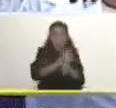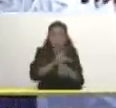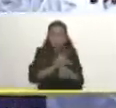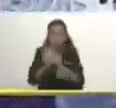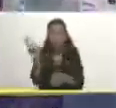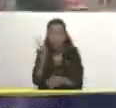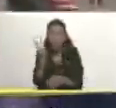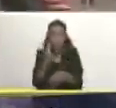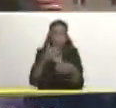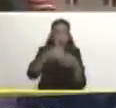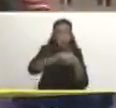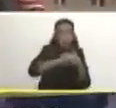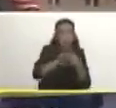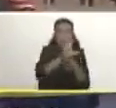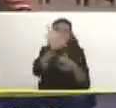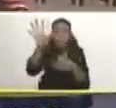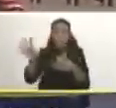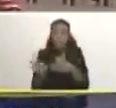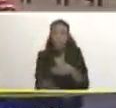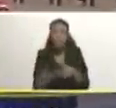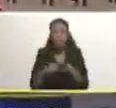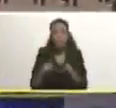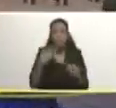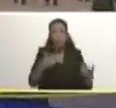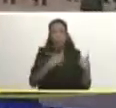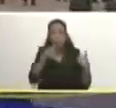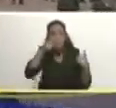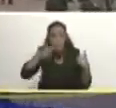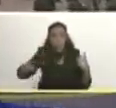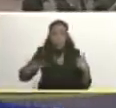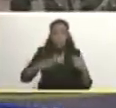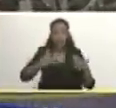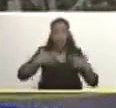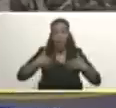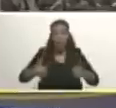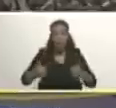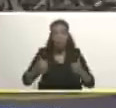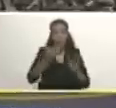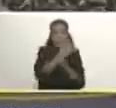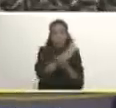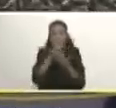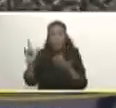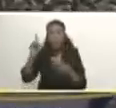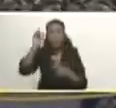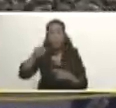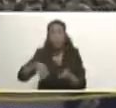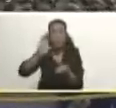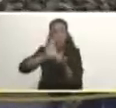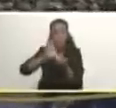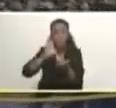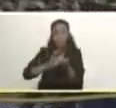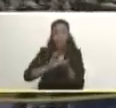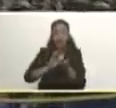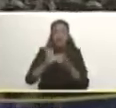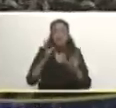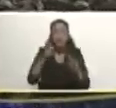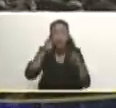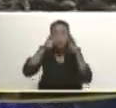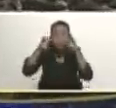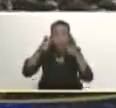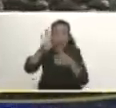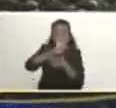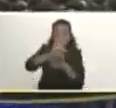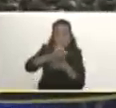se prestaron los servicios de seguridad rural, vial, sanidad, urbano, así como también las inspectorías de